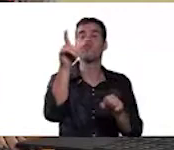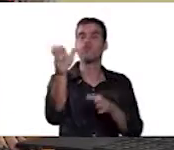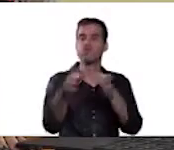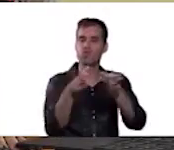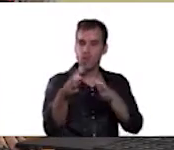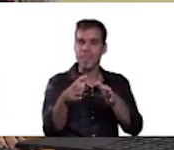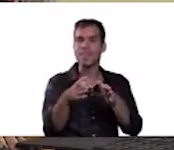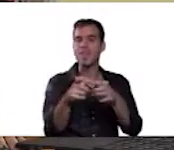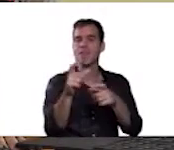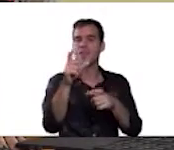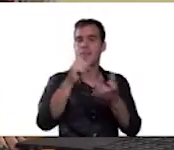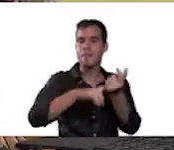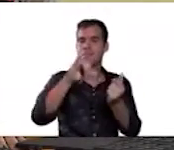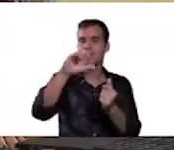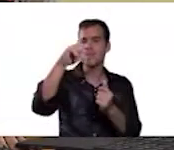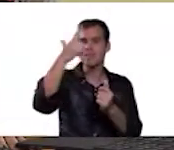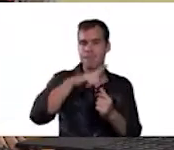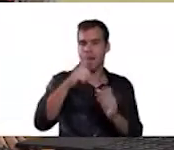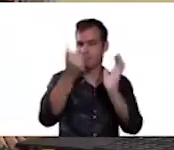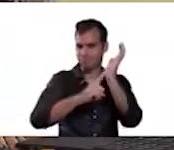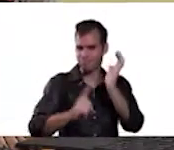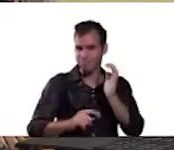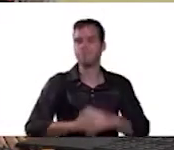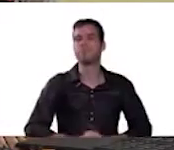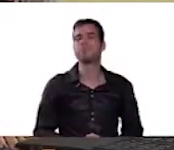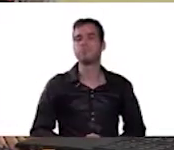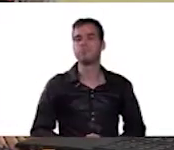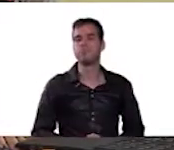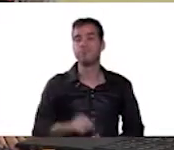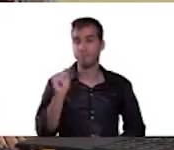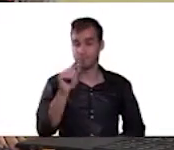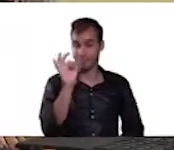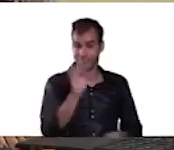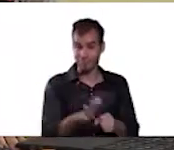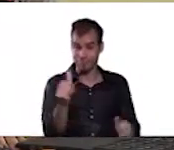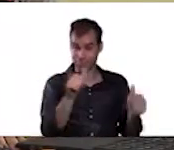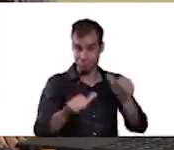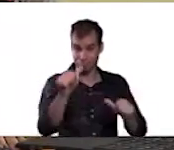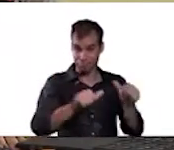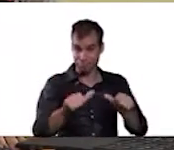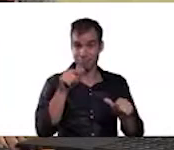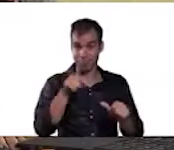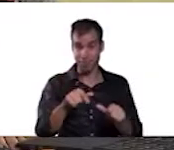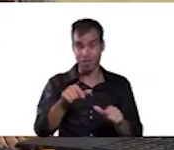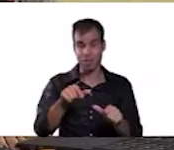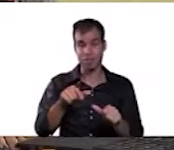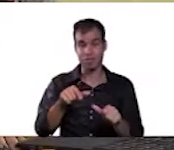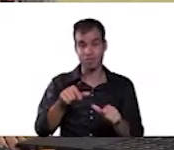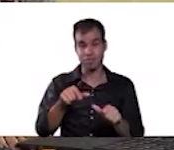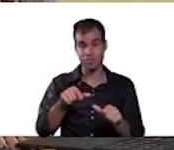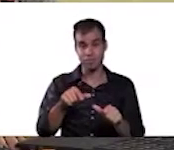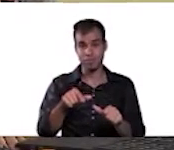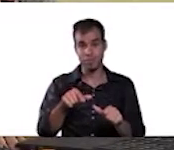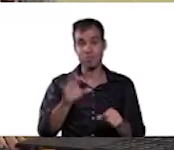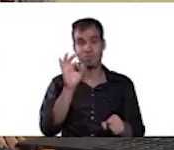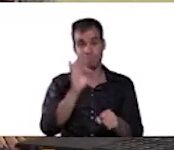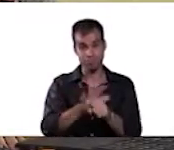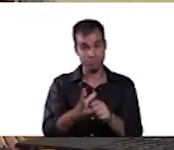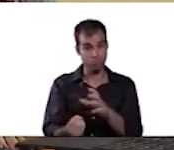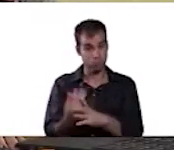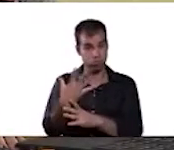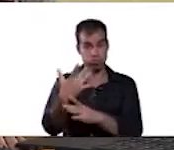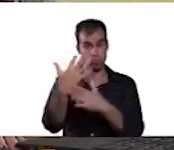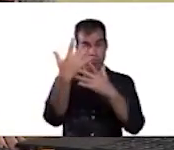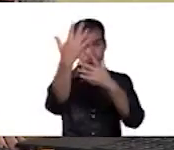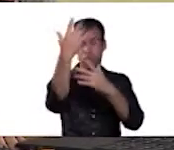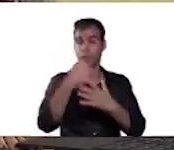pilas electroquímicas, donde a partir de las reacciones redox, que son las reacciones de oxidación-reducción por el